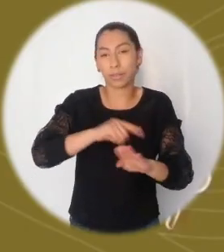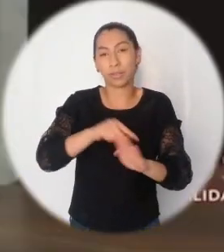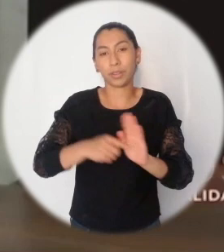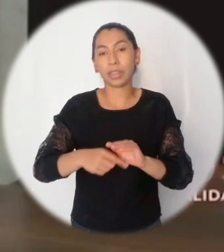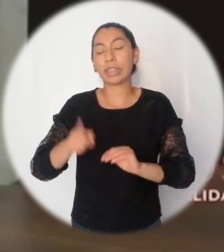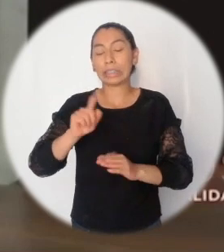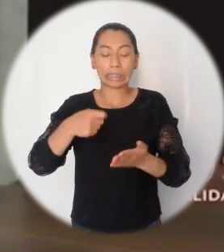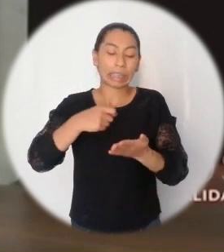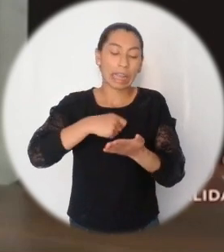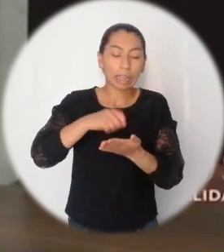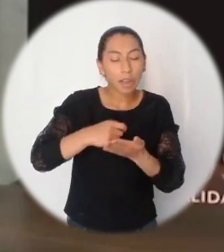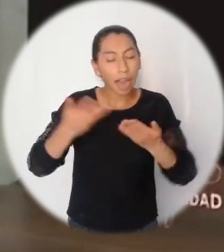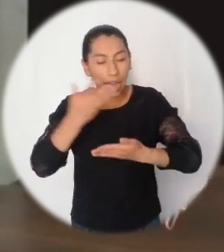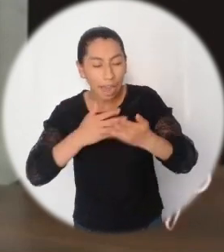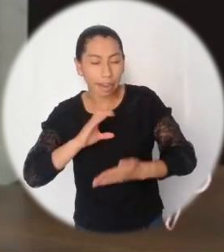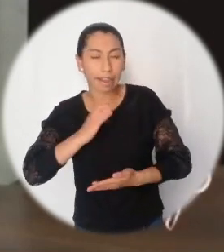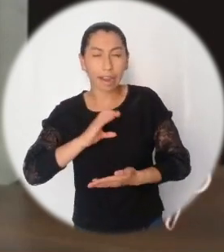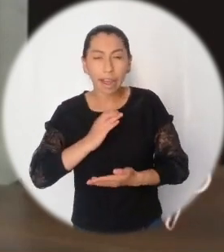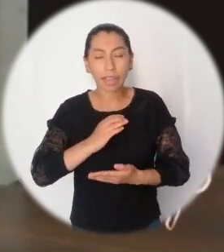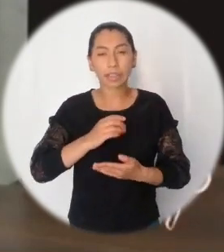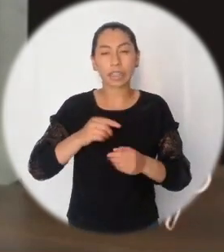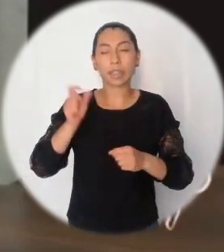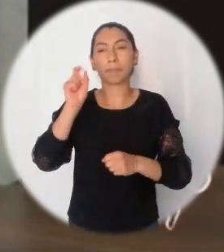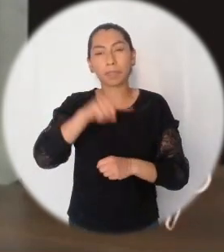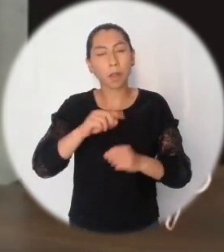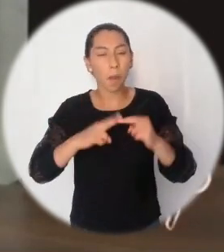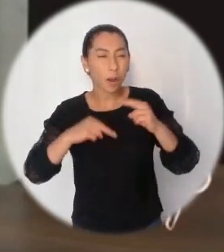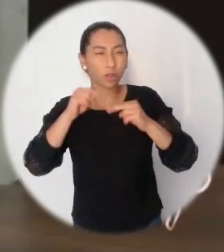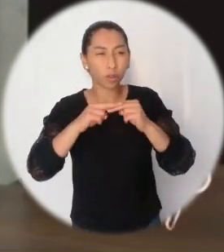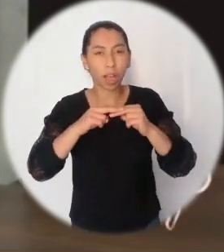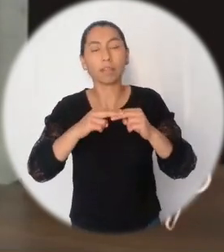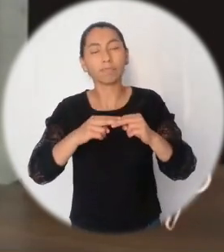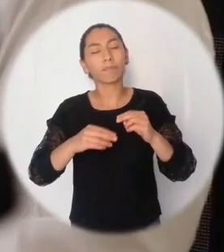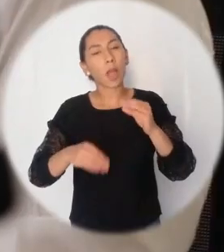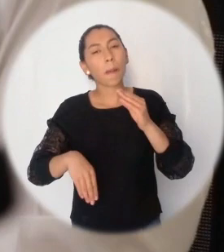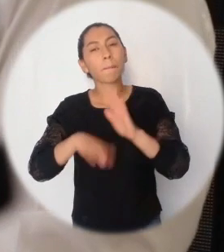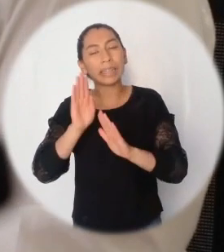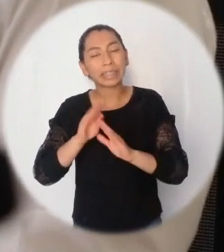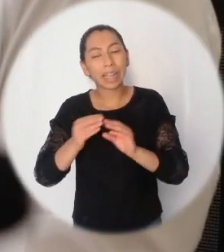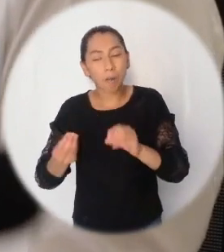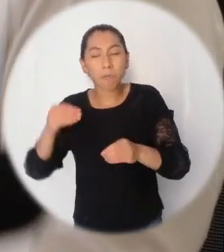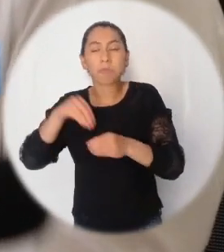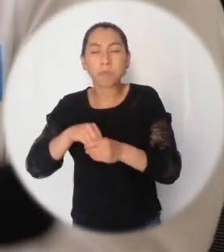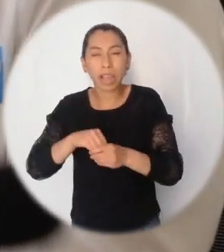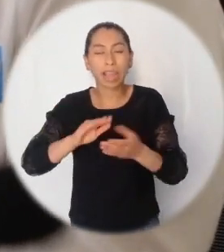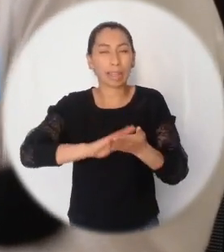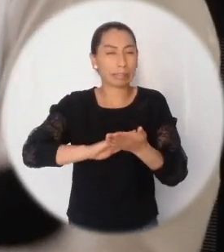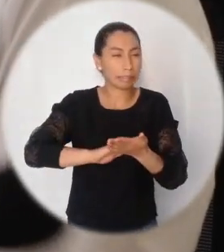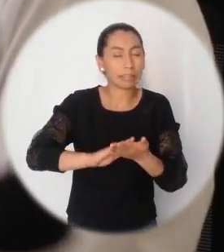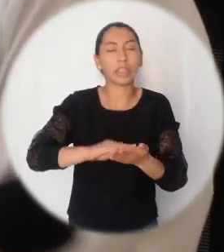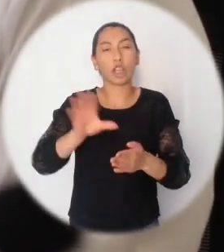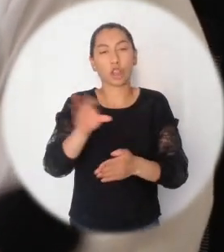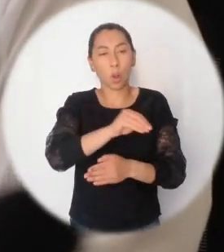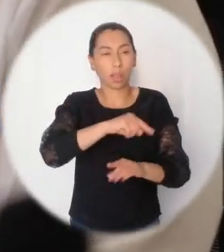terminado todo el proceso, procesos de alistamiento, procesos de caracterización, procesos de construcción, pero más allá de la construcción, de implementación de las